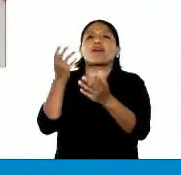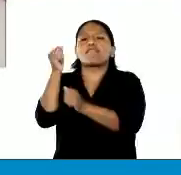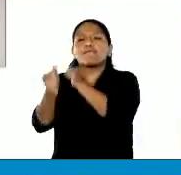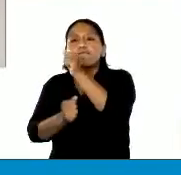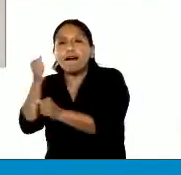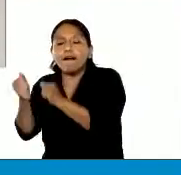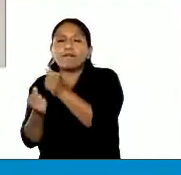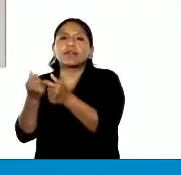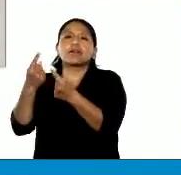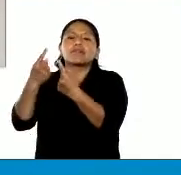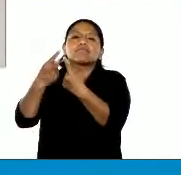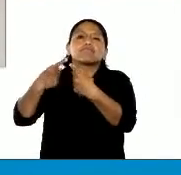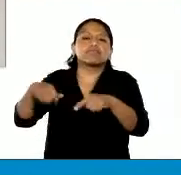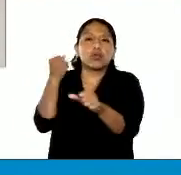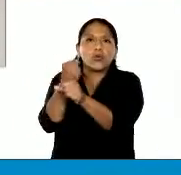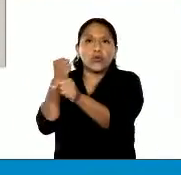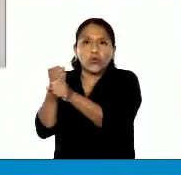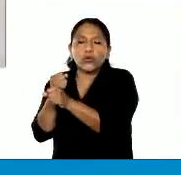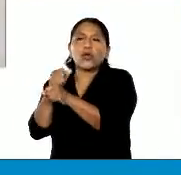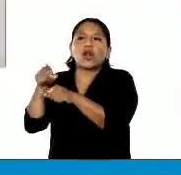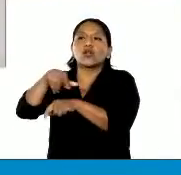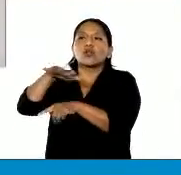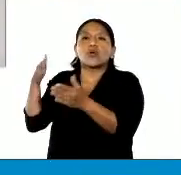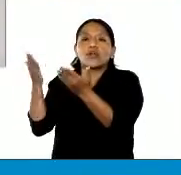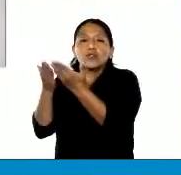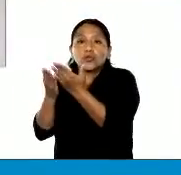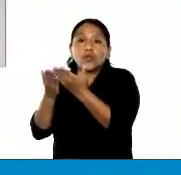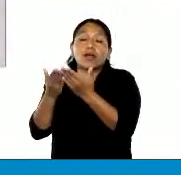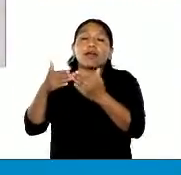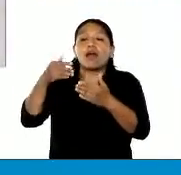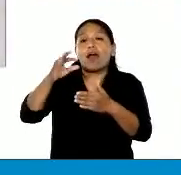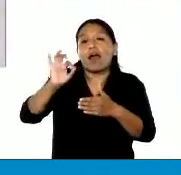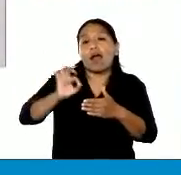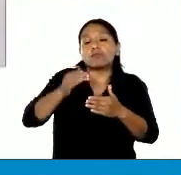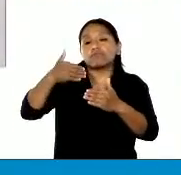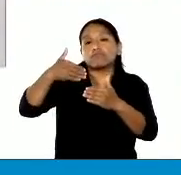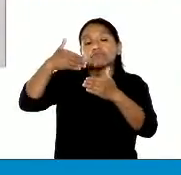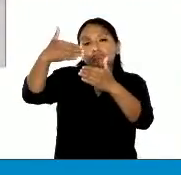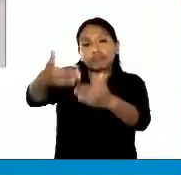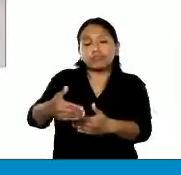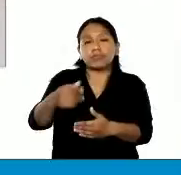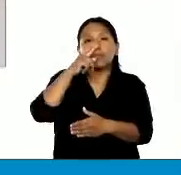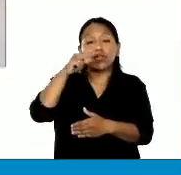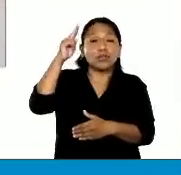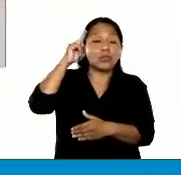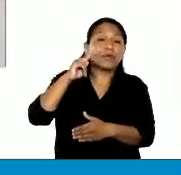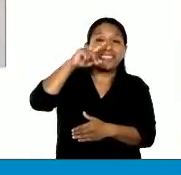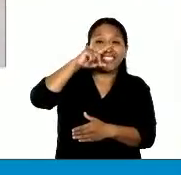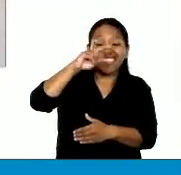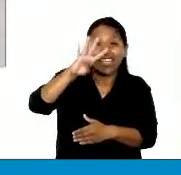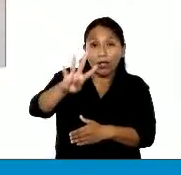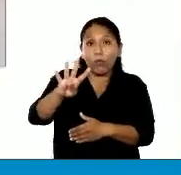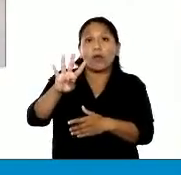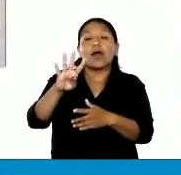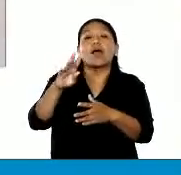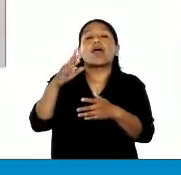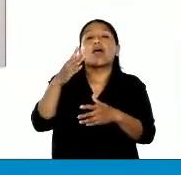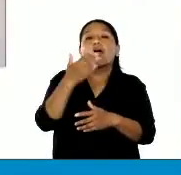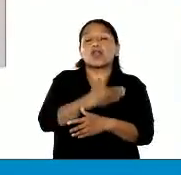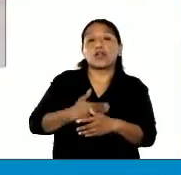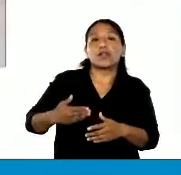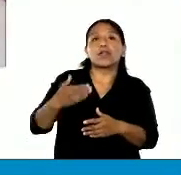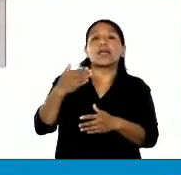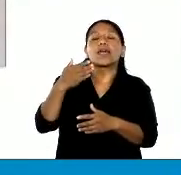de trabajo, en los lugares de estudios, y en los años previos al golpe, a partir de 1974, durante el gobierno de Isabel Perón,